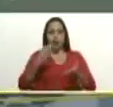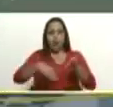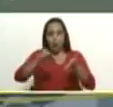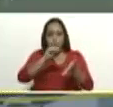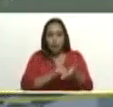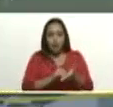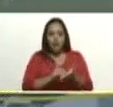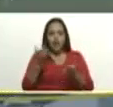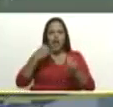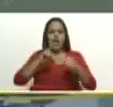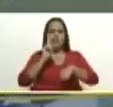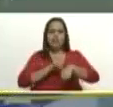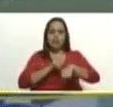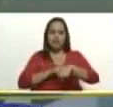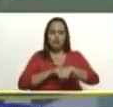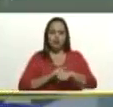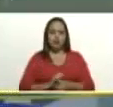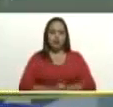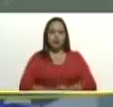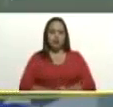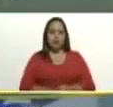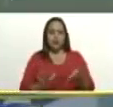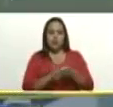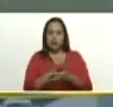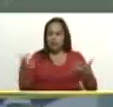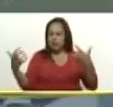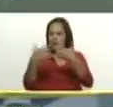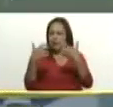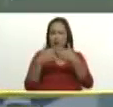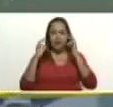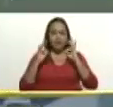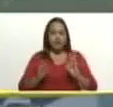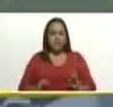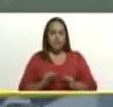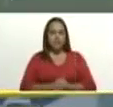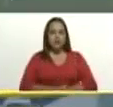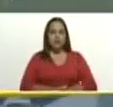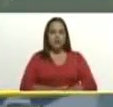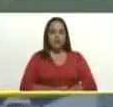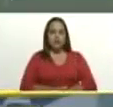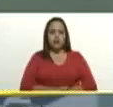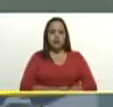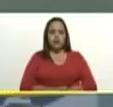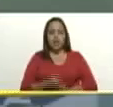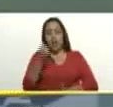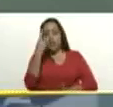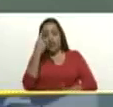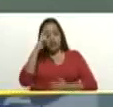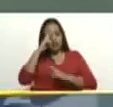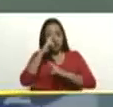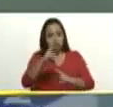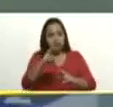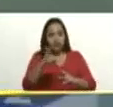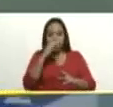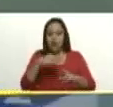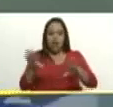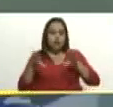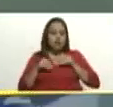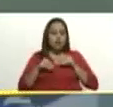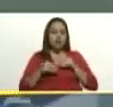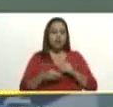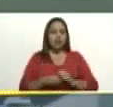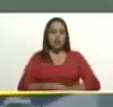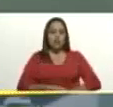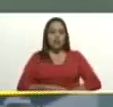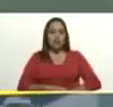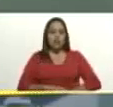volver a la época del enfrentamiento físico, de la intolerancia, de la